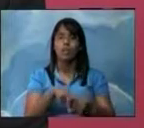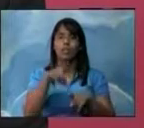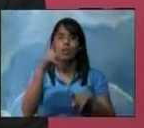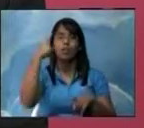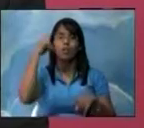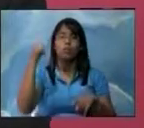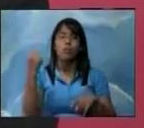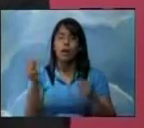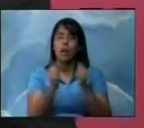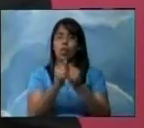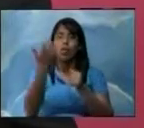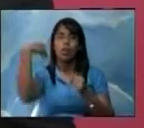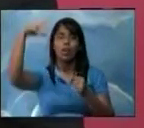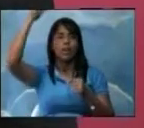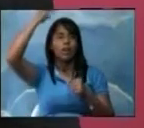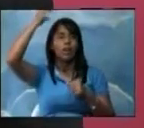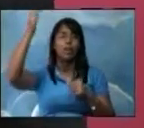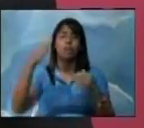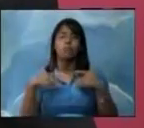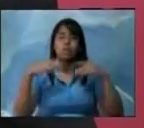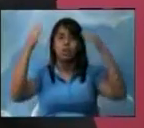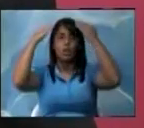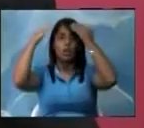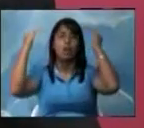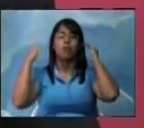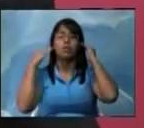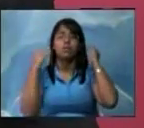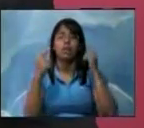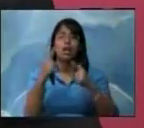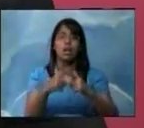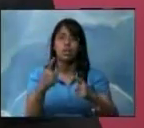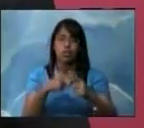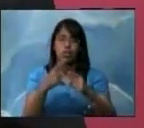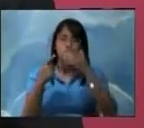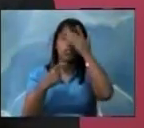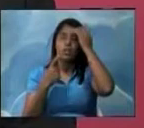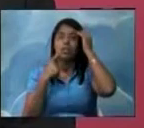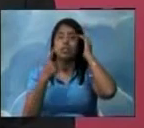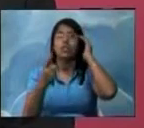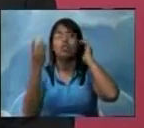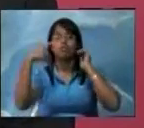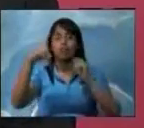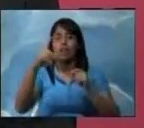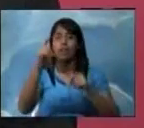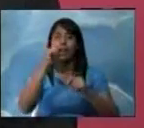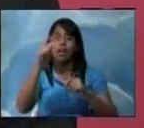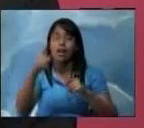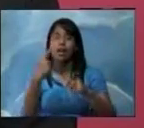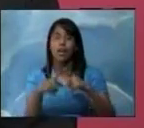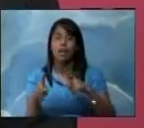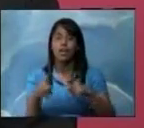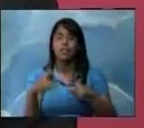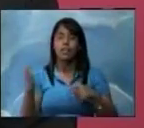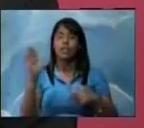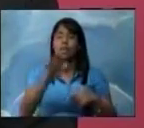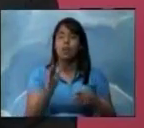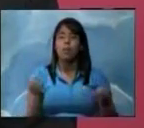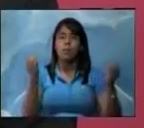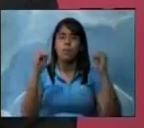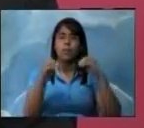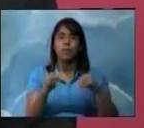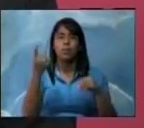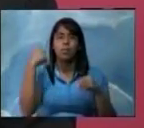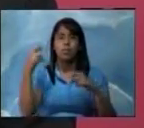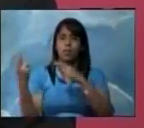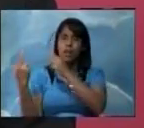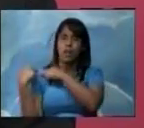condenaréis para con el rey mi cabeza. Entonces dijo Daniel a Melzar, que estaba puesto